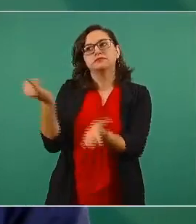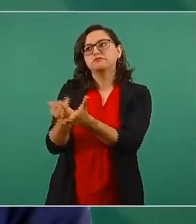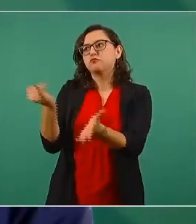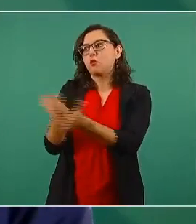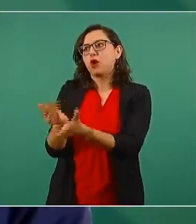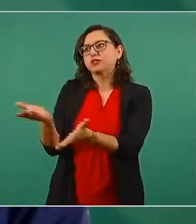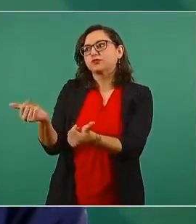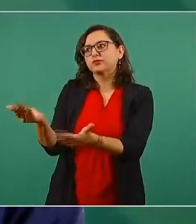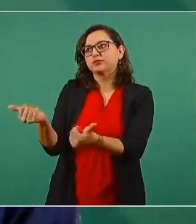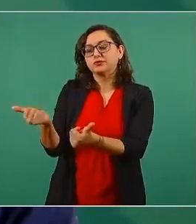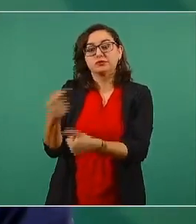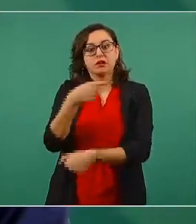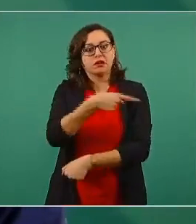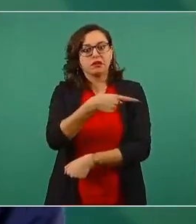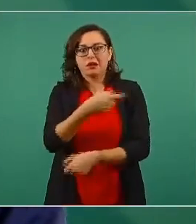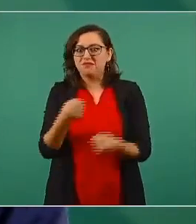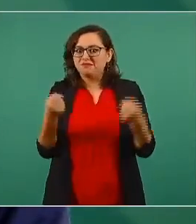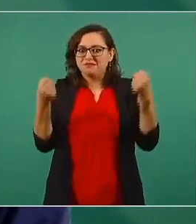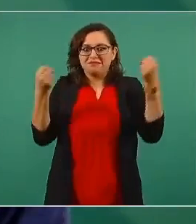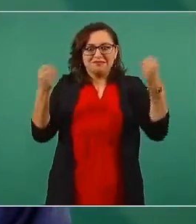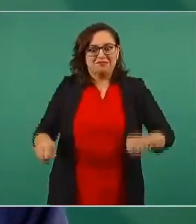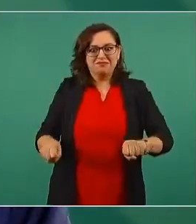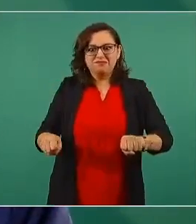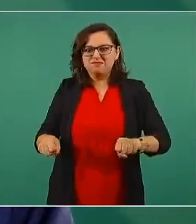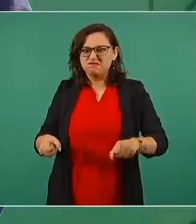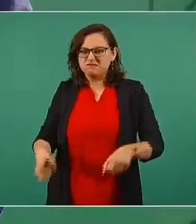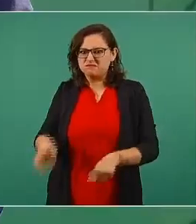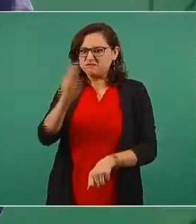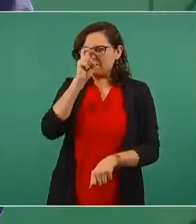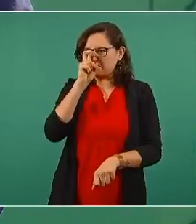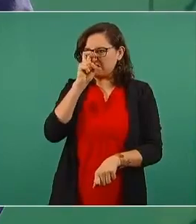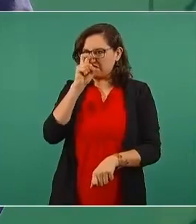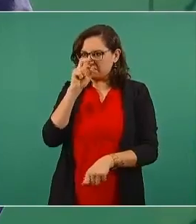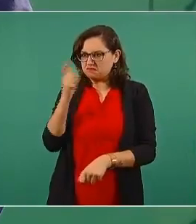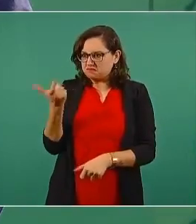Y se volvió pues un tirano abiertamente.